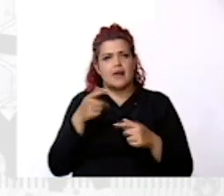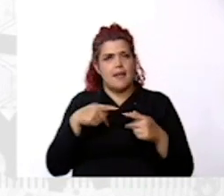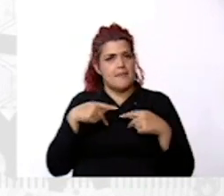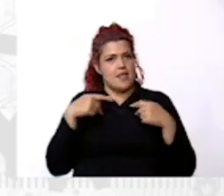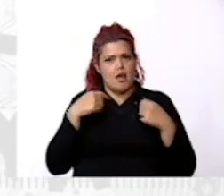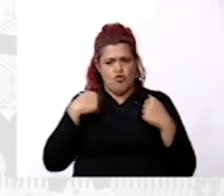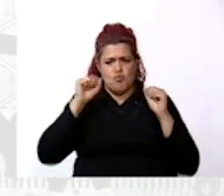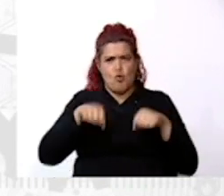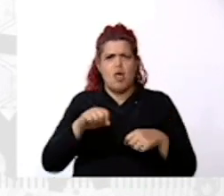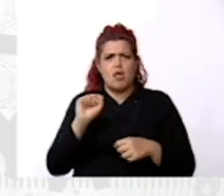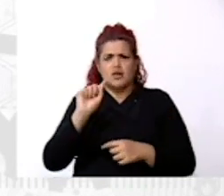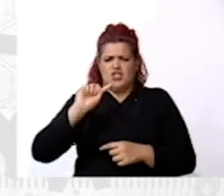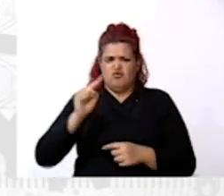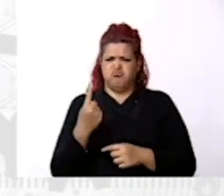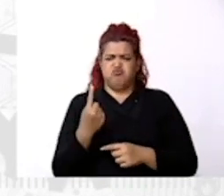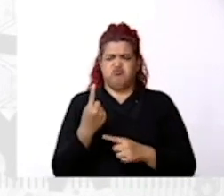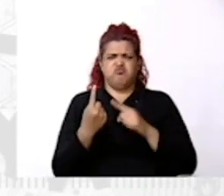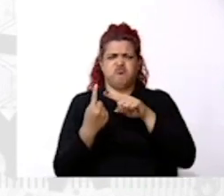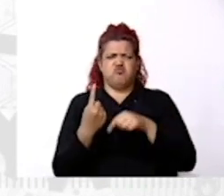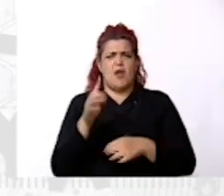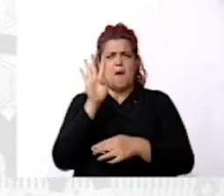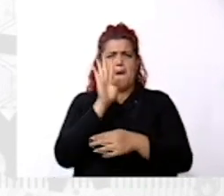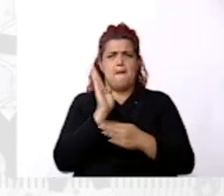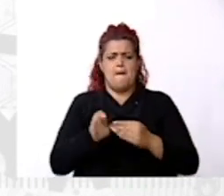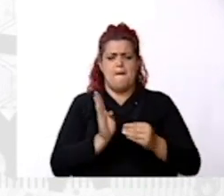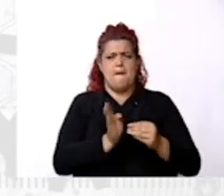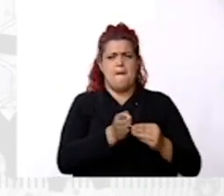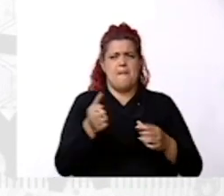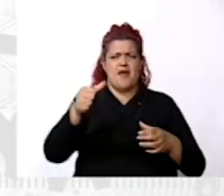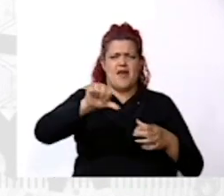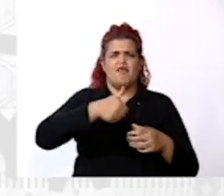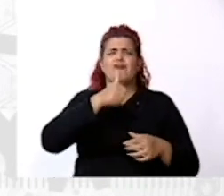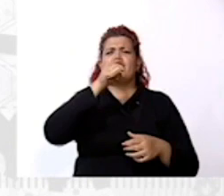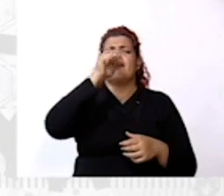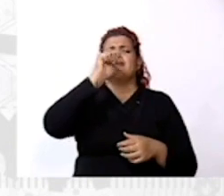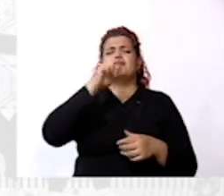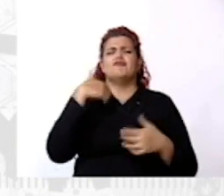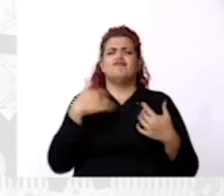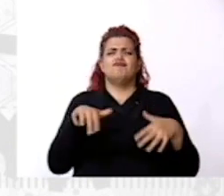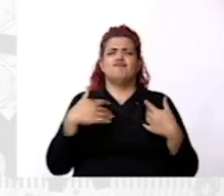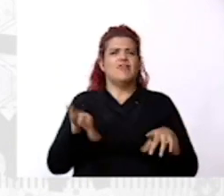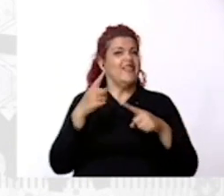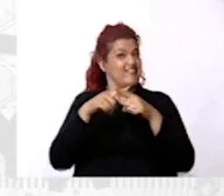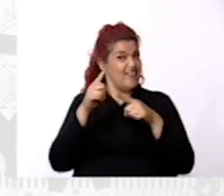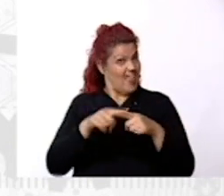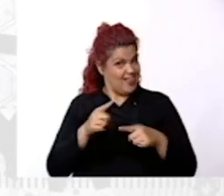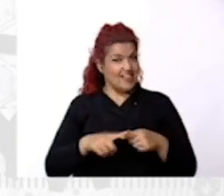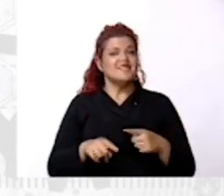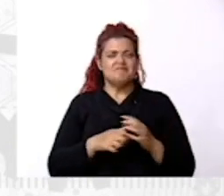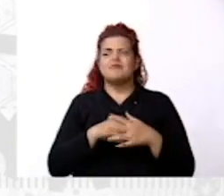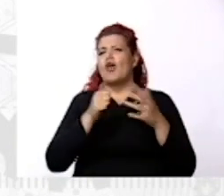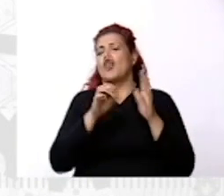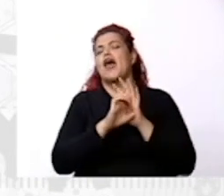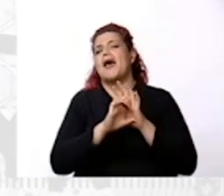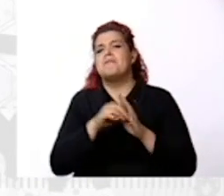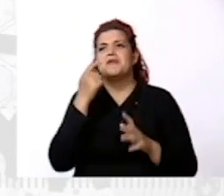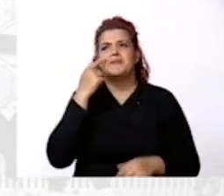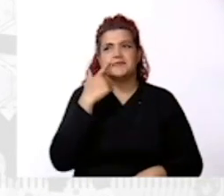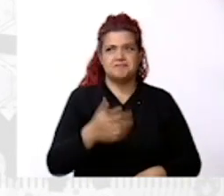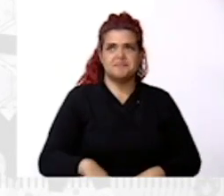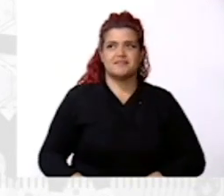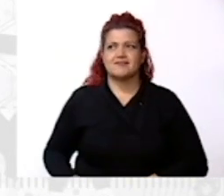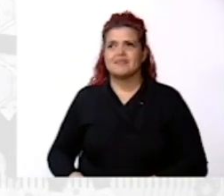hacer licuados, hacer frescos de piña y hacer otro tipo de cosas. ¿Qué otro ejemplo tenemos?